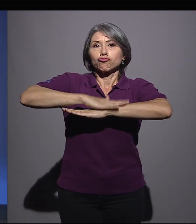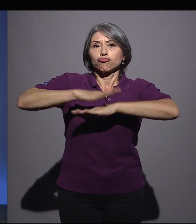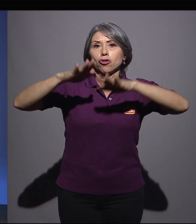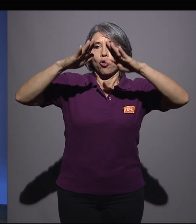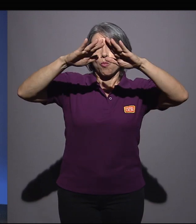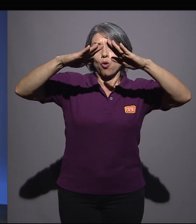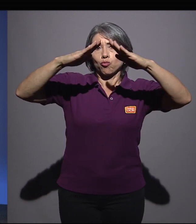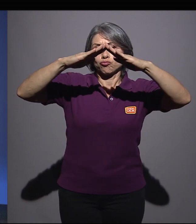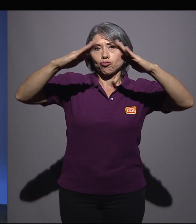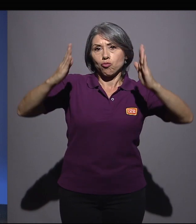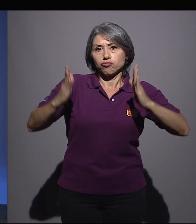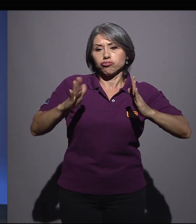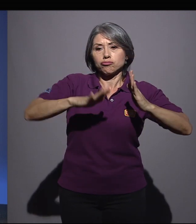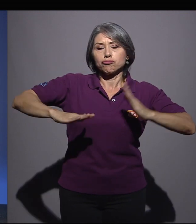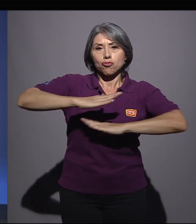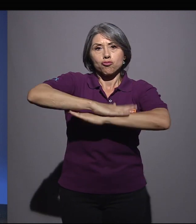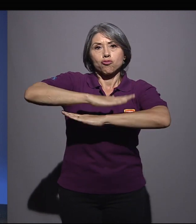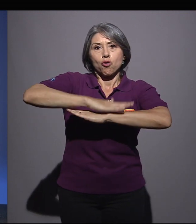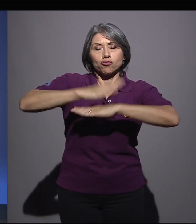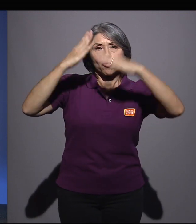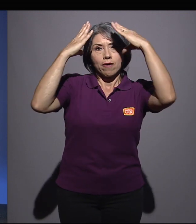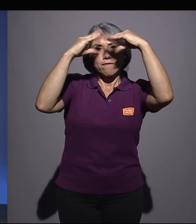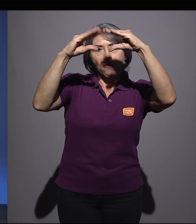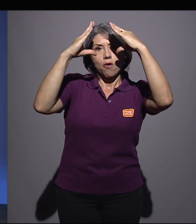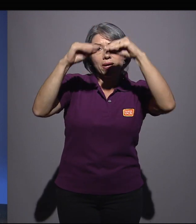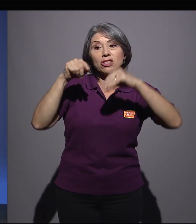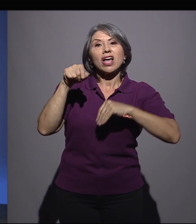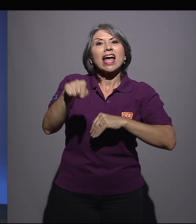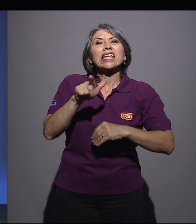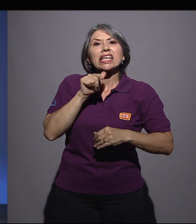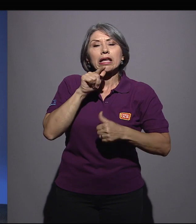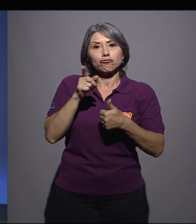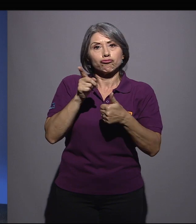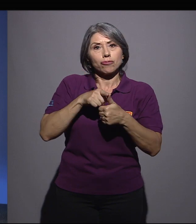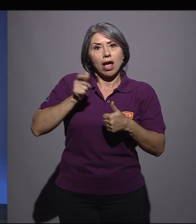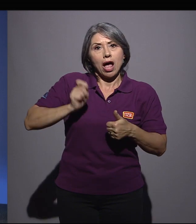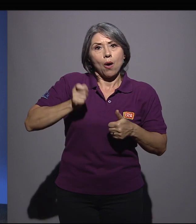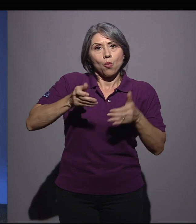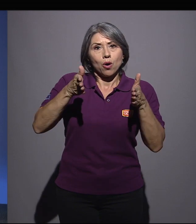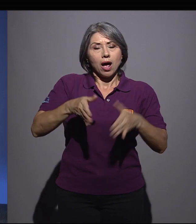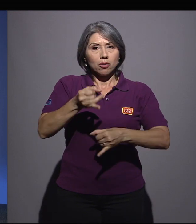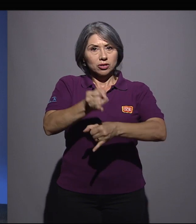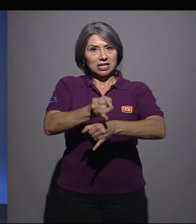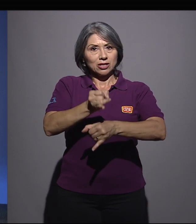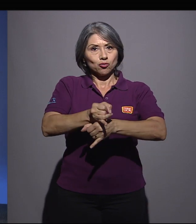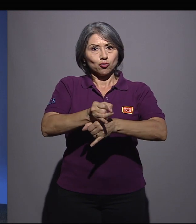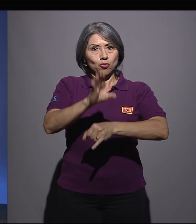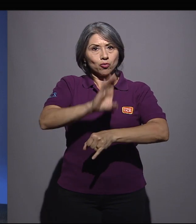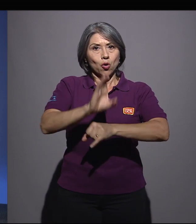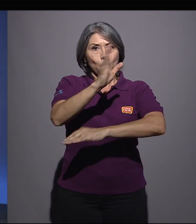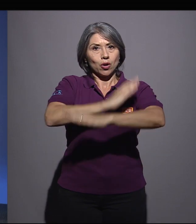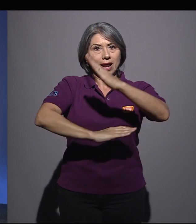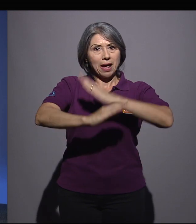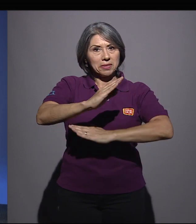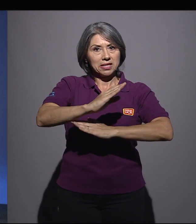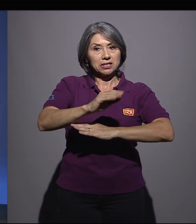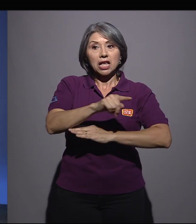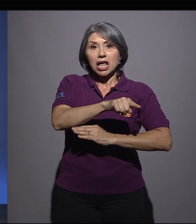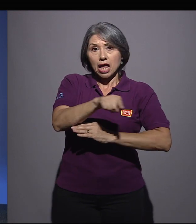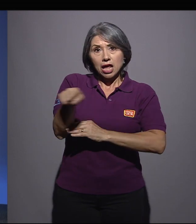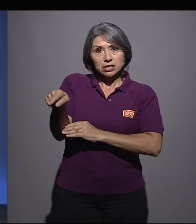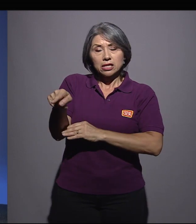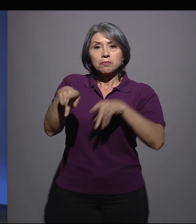kiosco informativo vamos a contar con la participación de abogados de la institución, de CONAPDIS, quienes van a